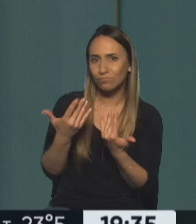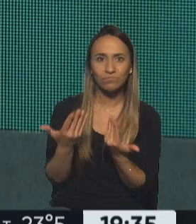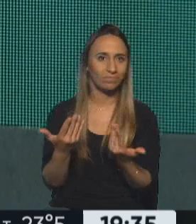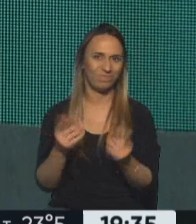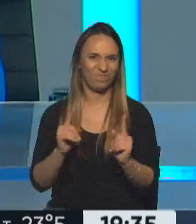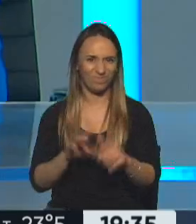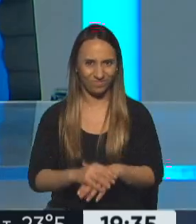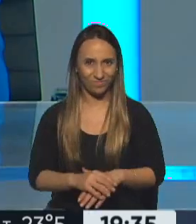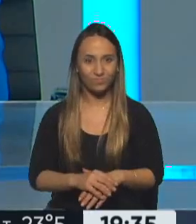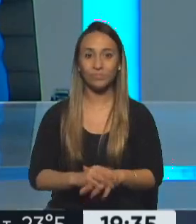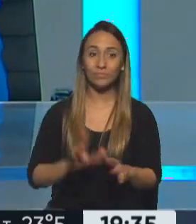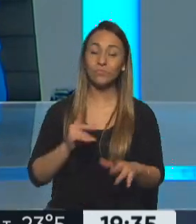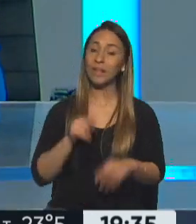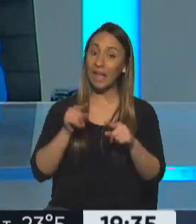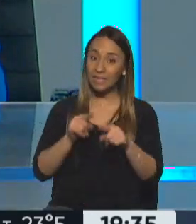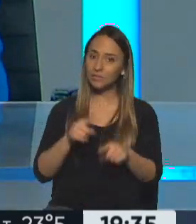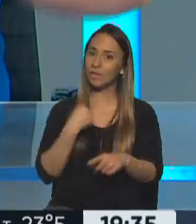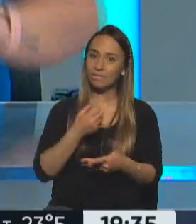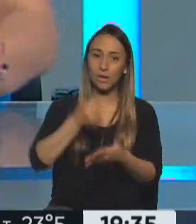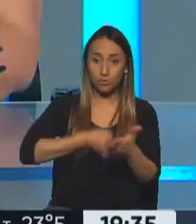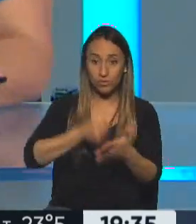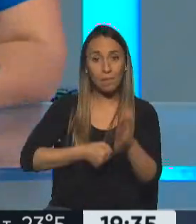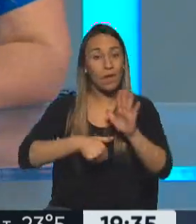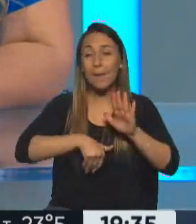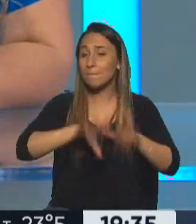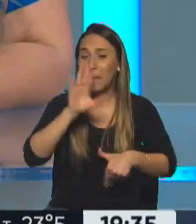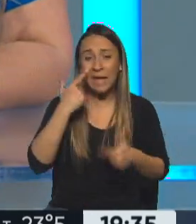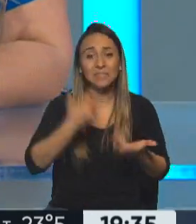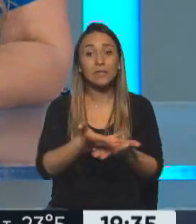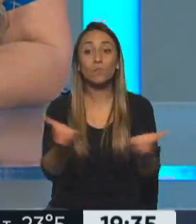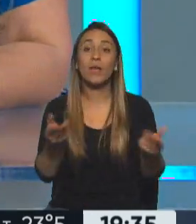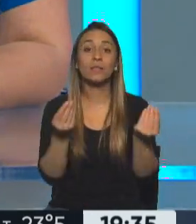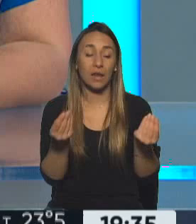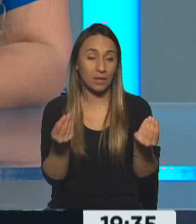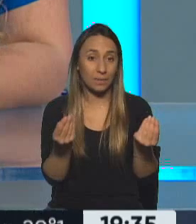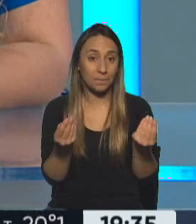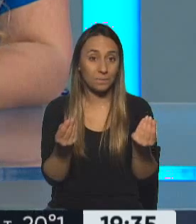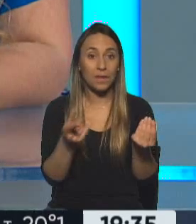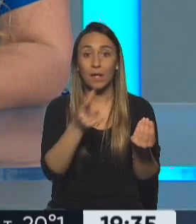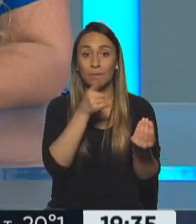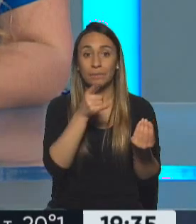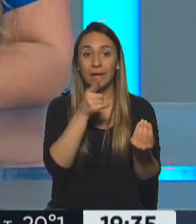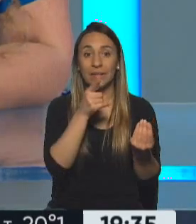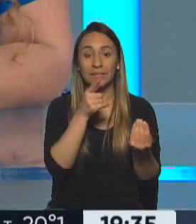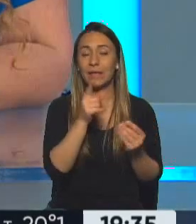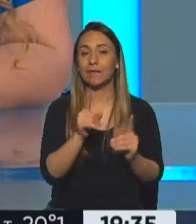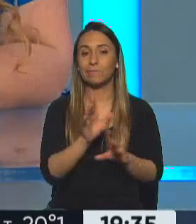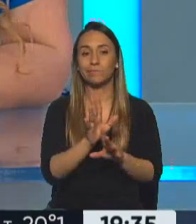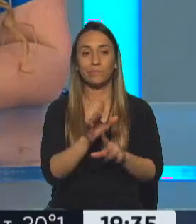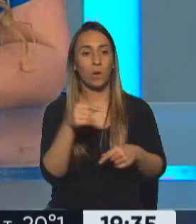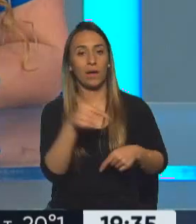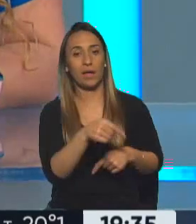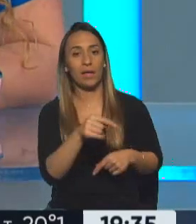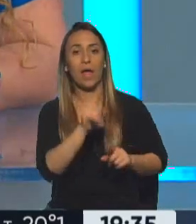gran lucha con respecto a eso, porque lo que más se difunde o se ve son los casos que parecería tener menos ajustes razonables para